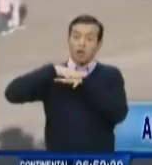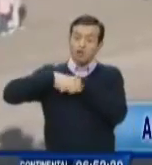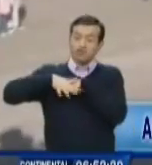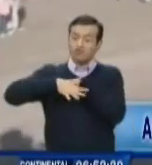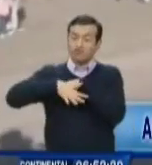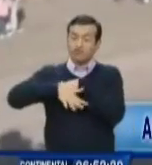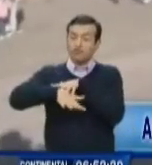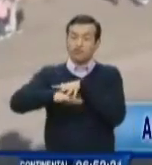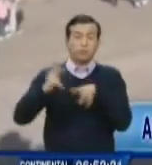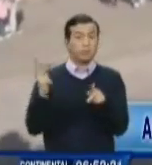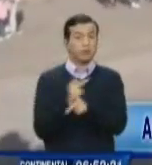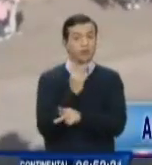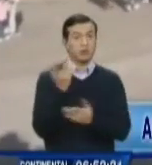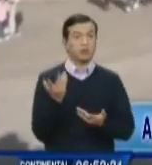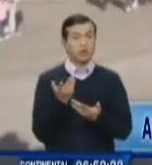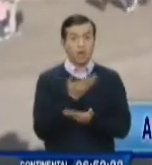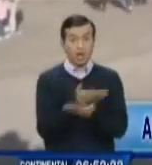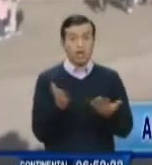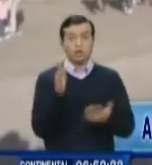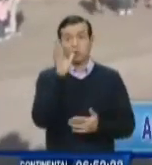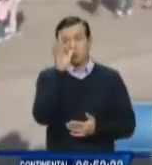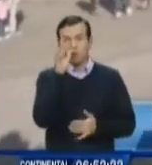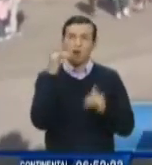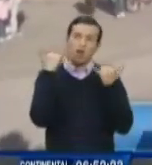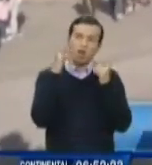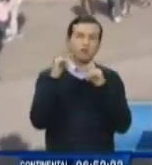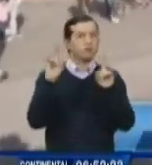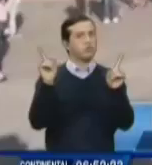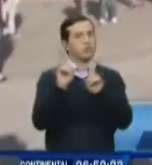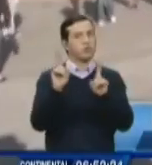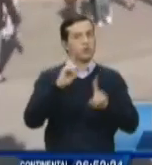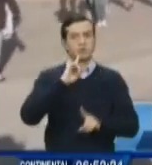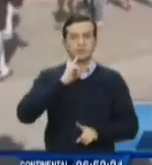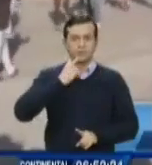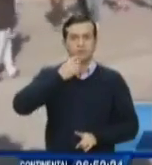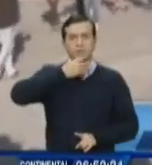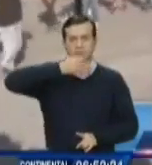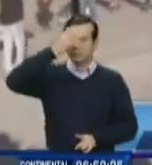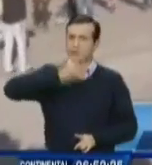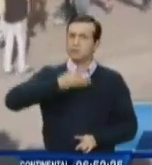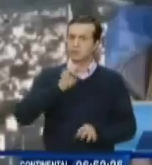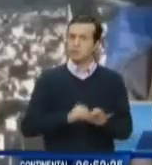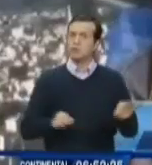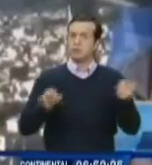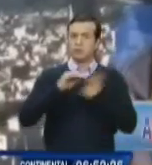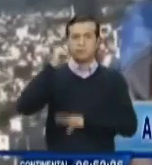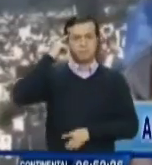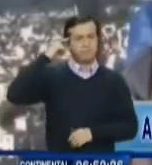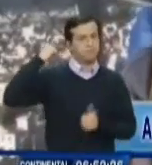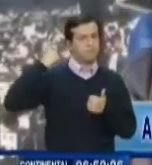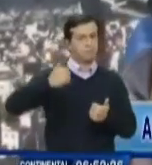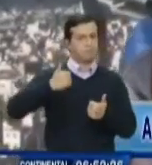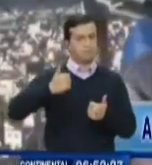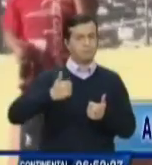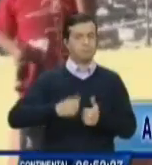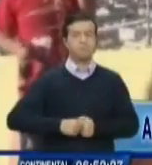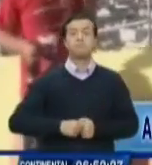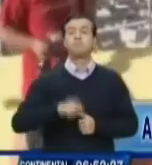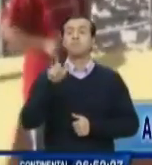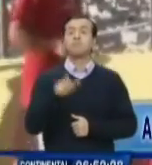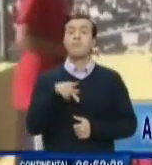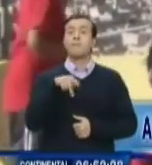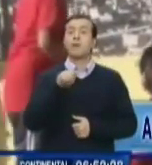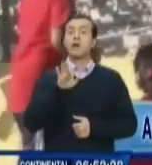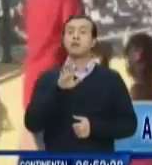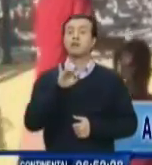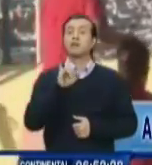Entonces esto no es ningún juego, ningún chiste, entonces yo quisiera que tomen un poquitito de conciencia. Patricio Chango manifiesta que esto